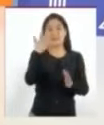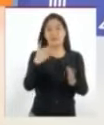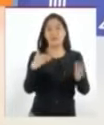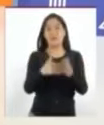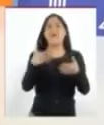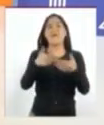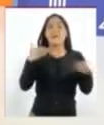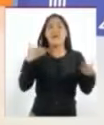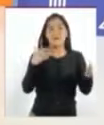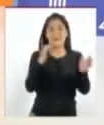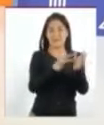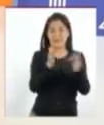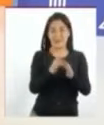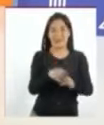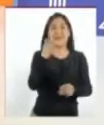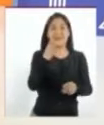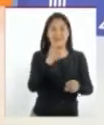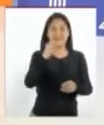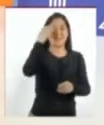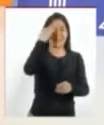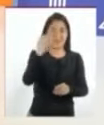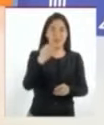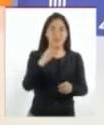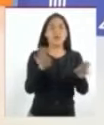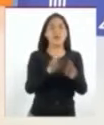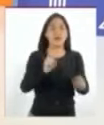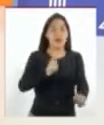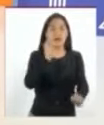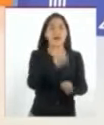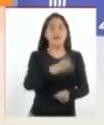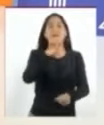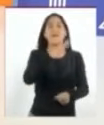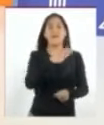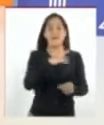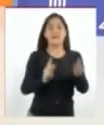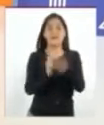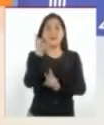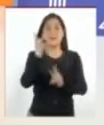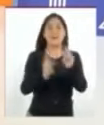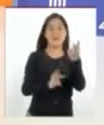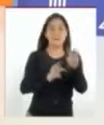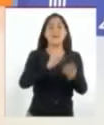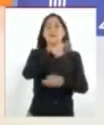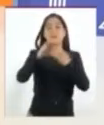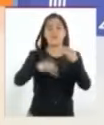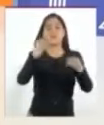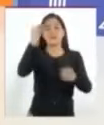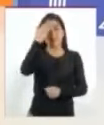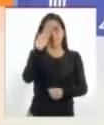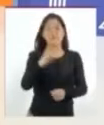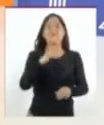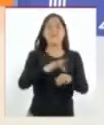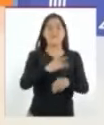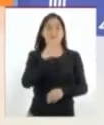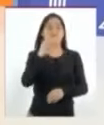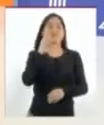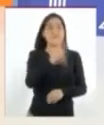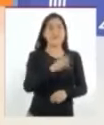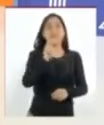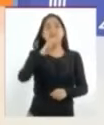antes de Cristo. En este largo periodo descubrieron una planta que ahora todos conocemos y apreciamos, el